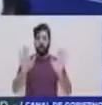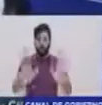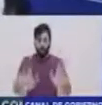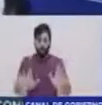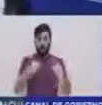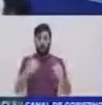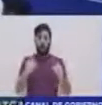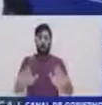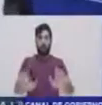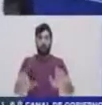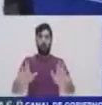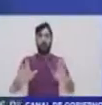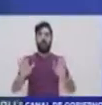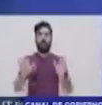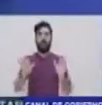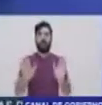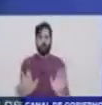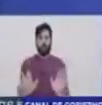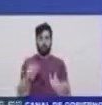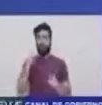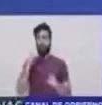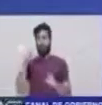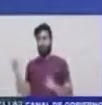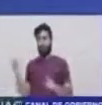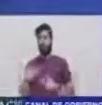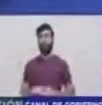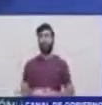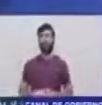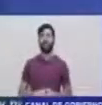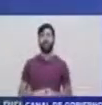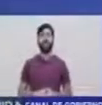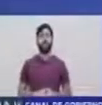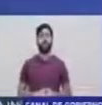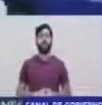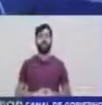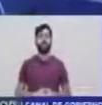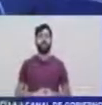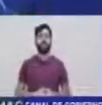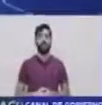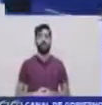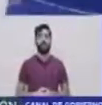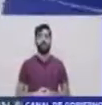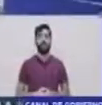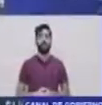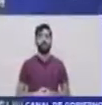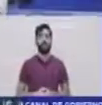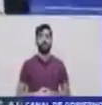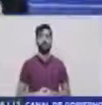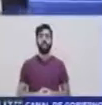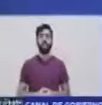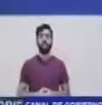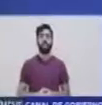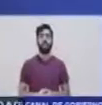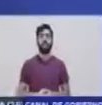los codos van hacia los lados, bajamos, subimos.